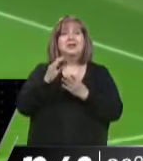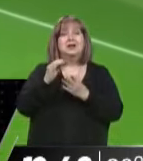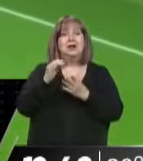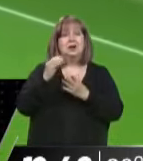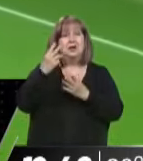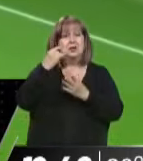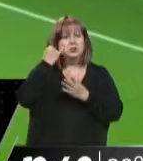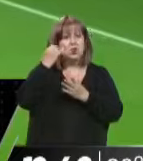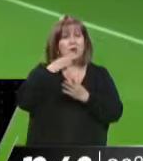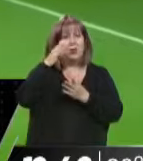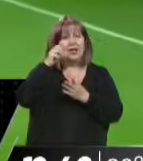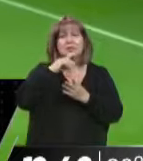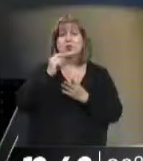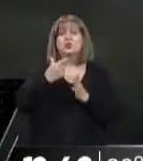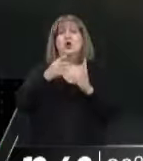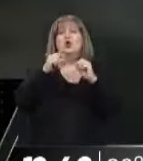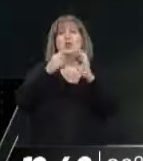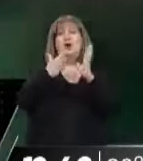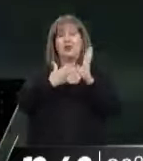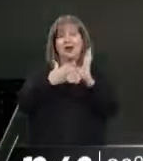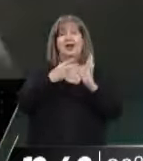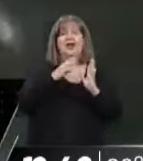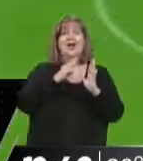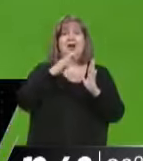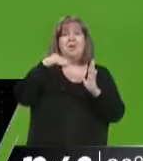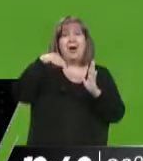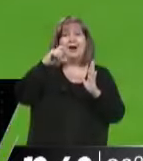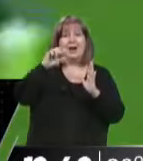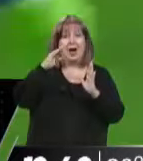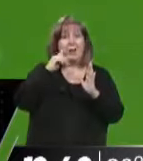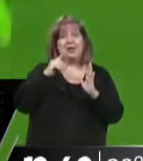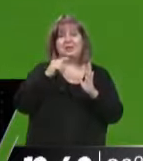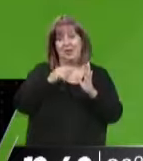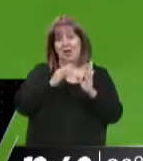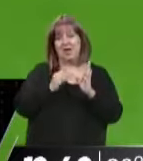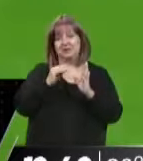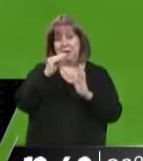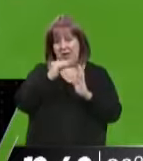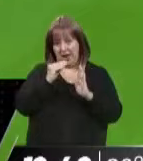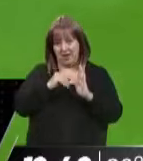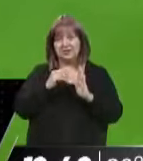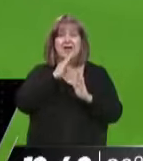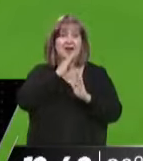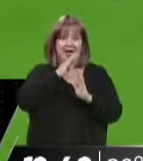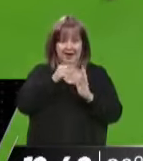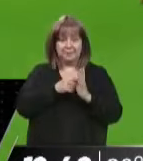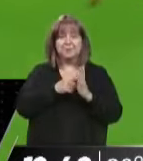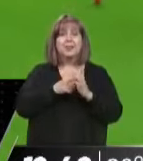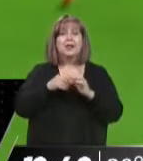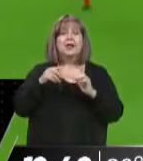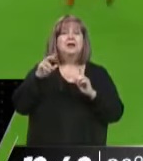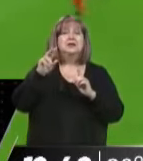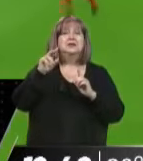Juventus, que tiene tan solo 3 unidades, al igual que el Maccabi Haifa, el equipo de Israel.